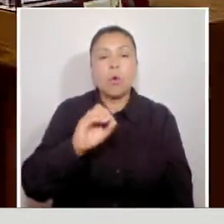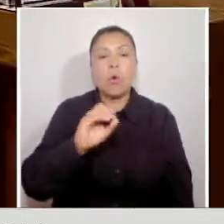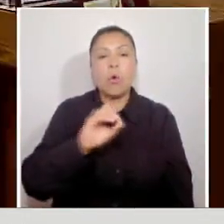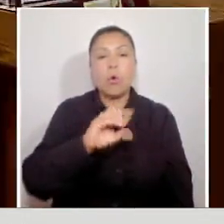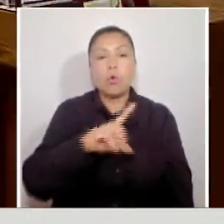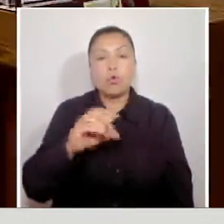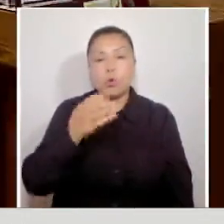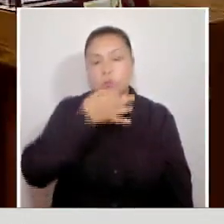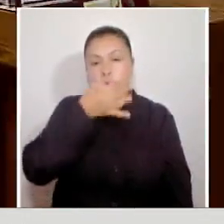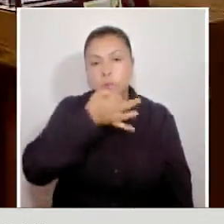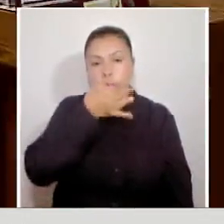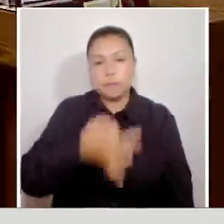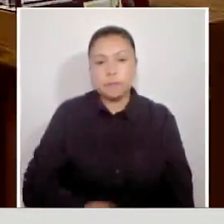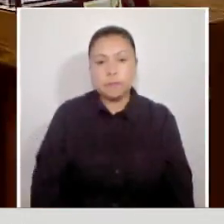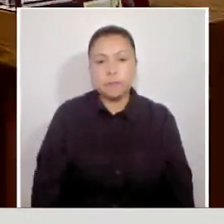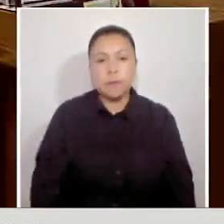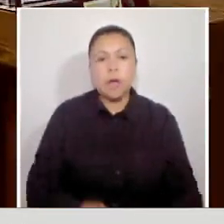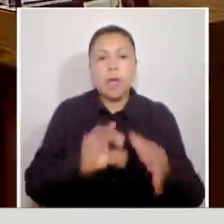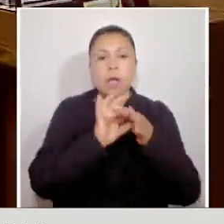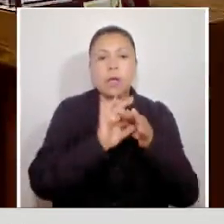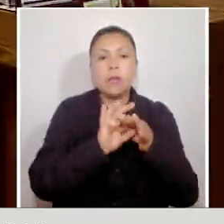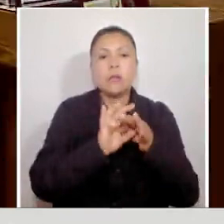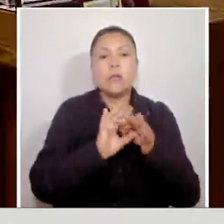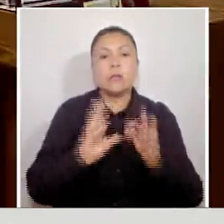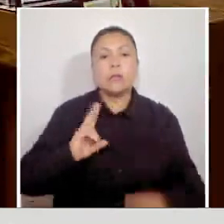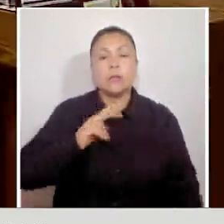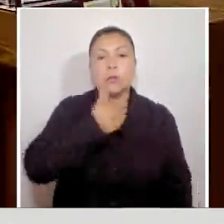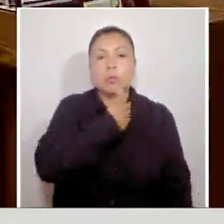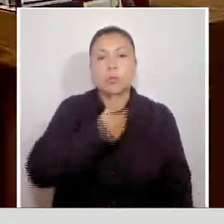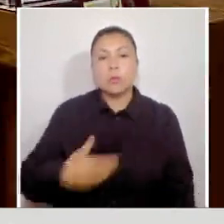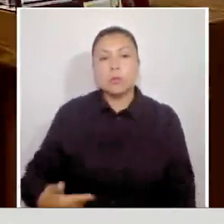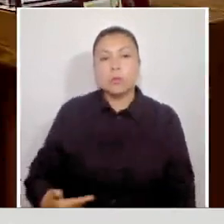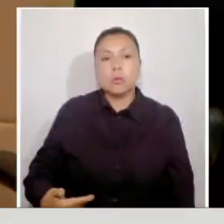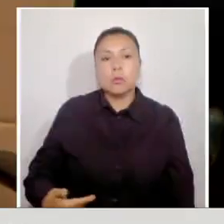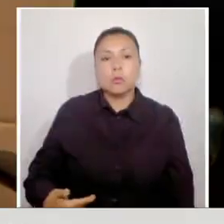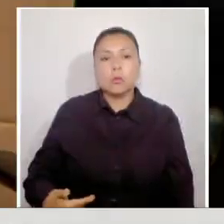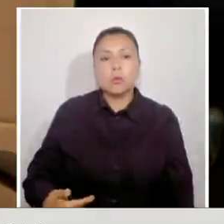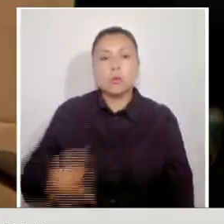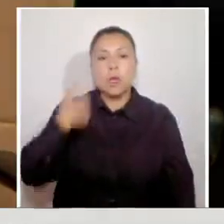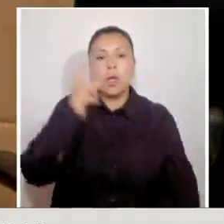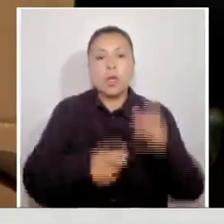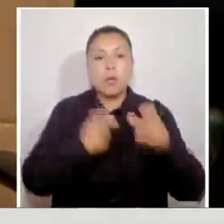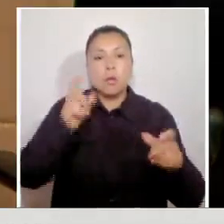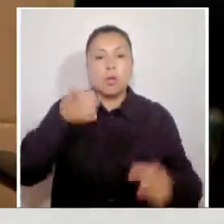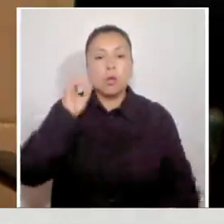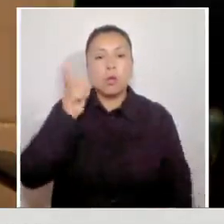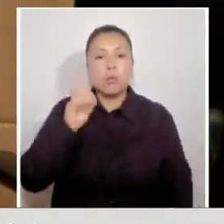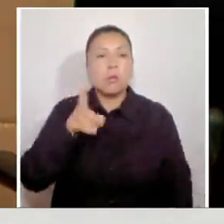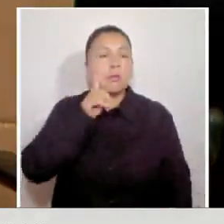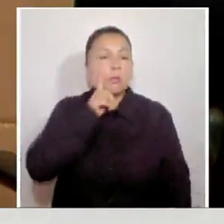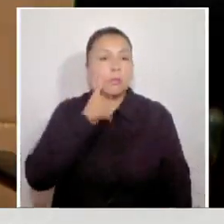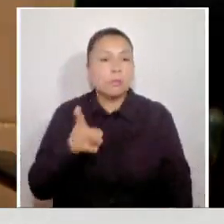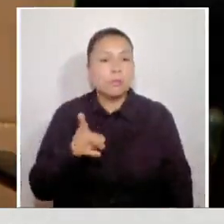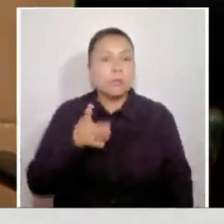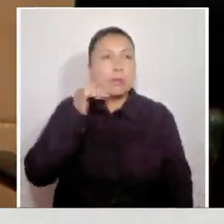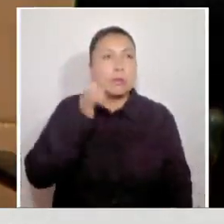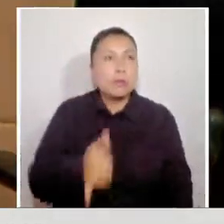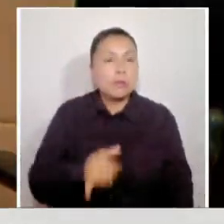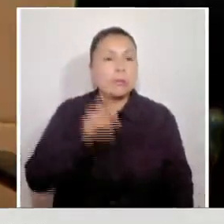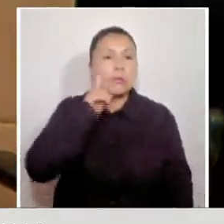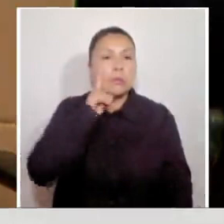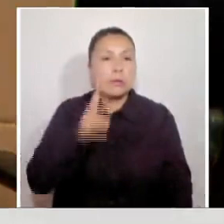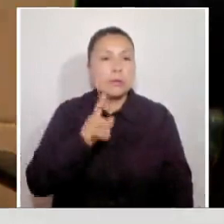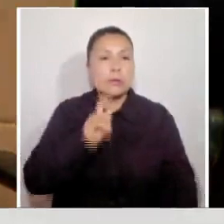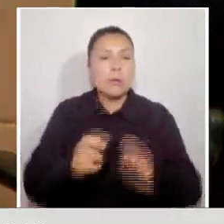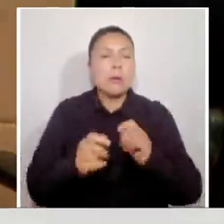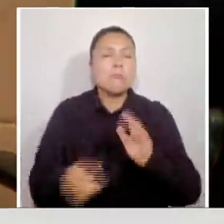Arroyo Muchas gracias señor presidente las personas con discapacidad tienen Siempre han tenido más riesgo de caer